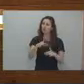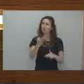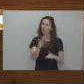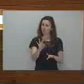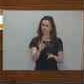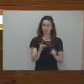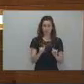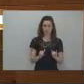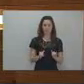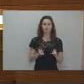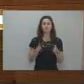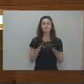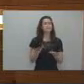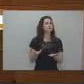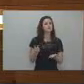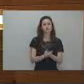Insisto,